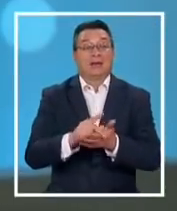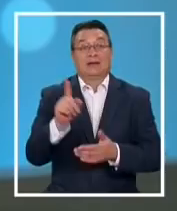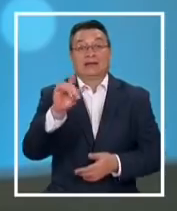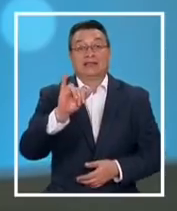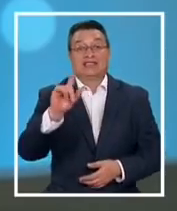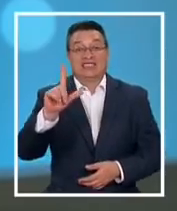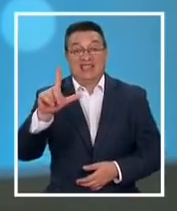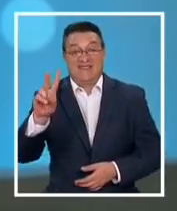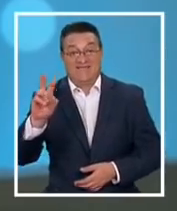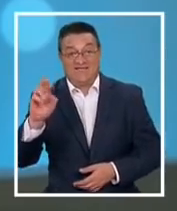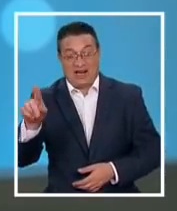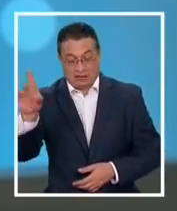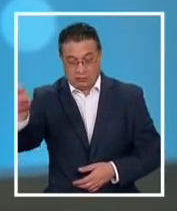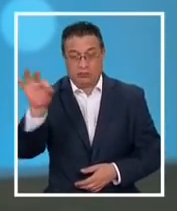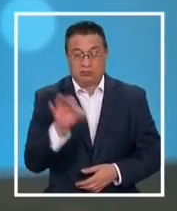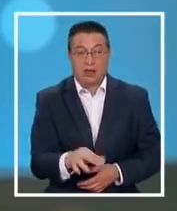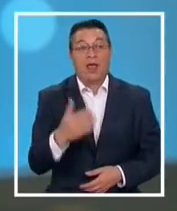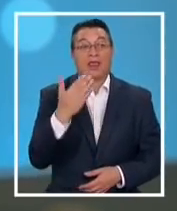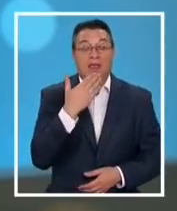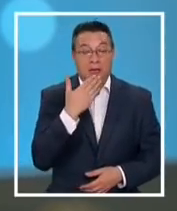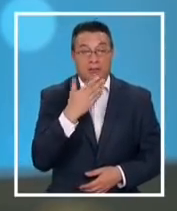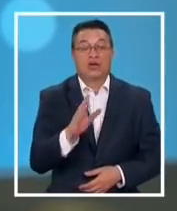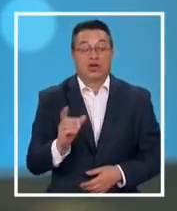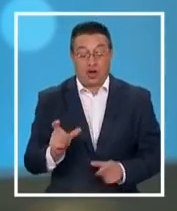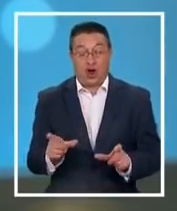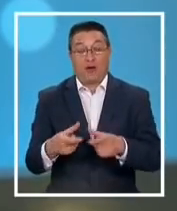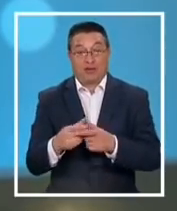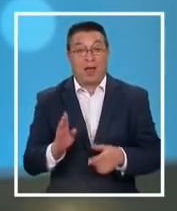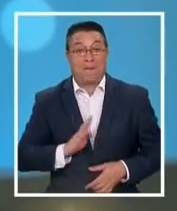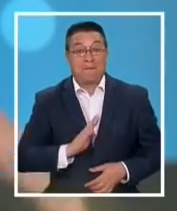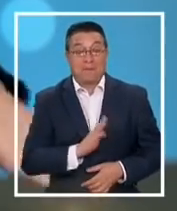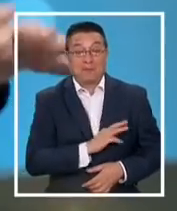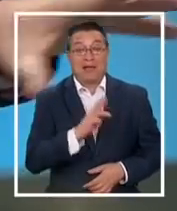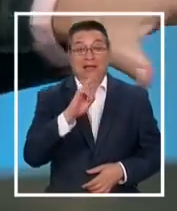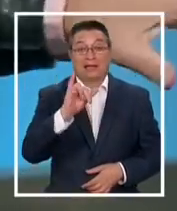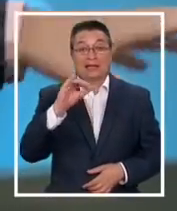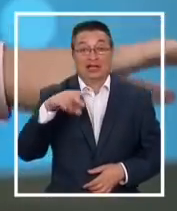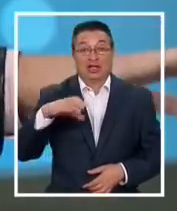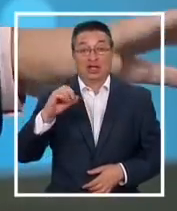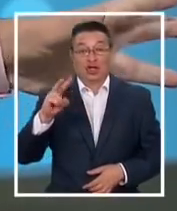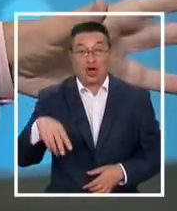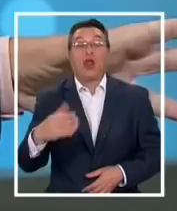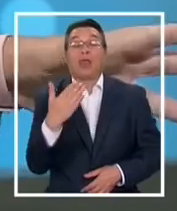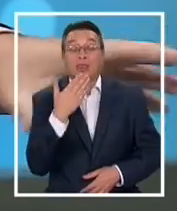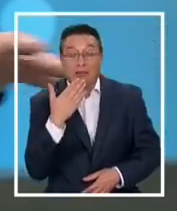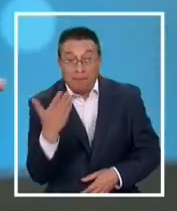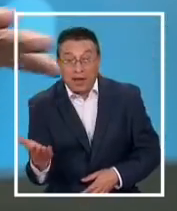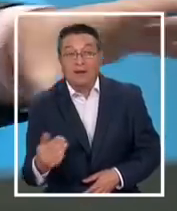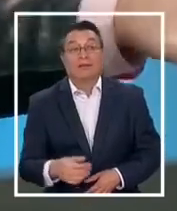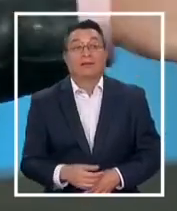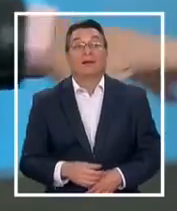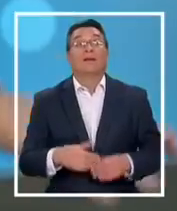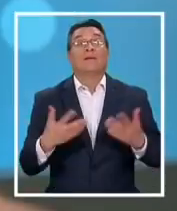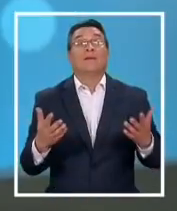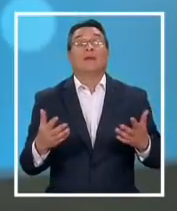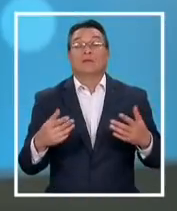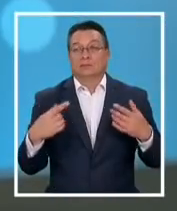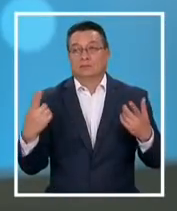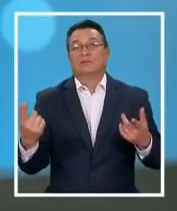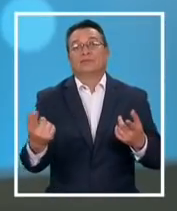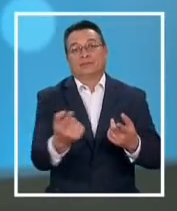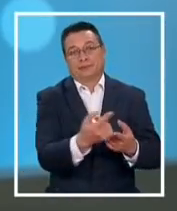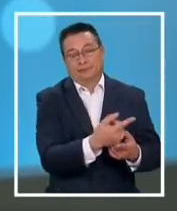Silver, también miembro del comité, me imagino, de Jimena Rincón, en fin, estaba, para no